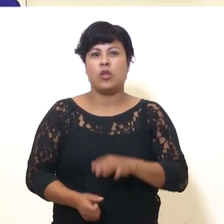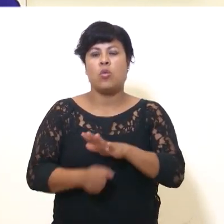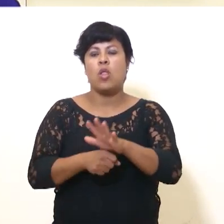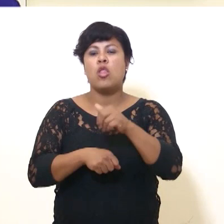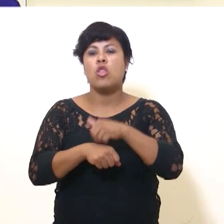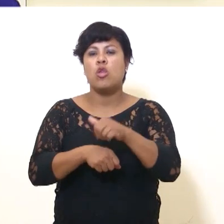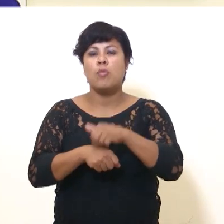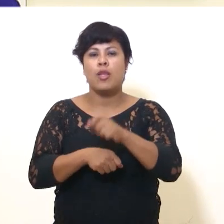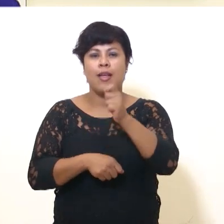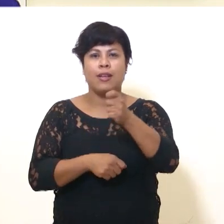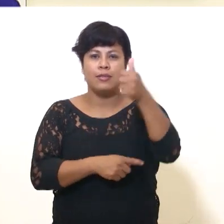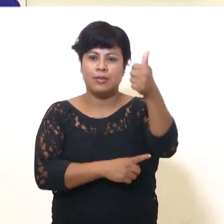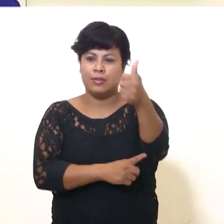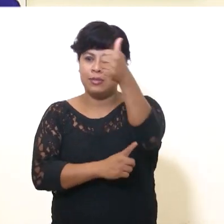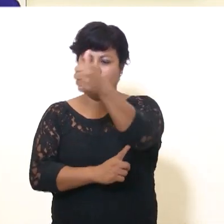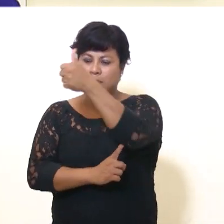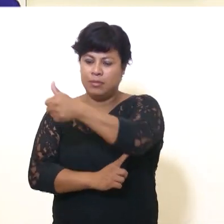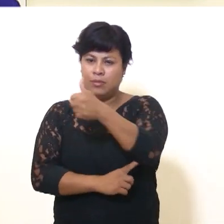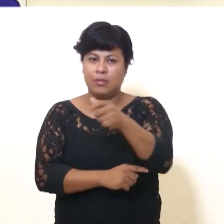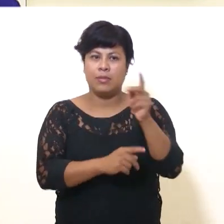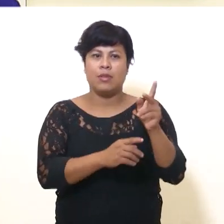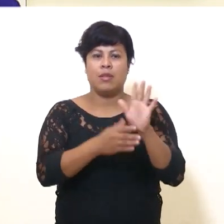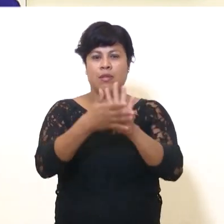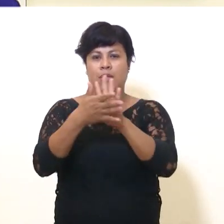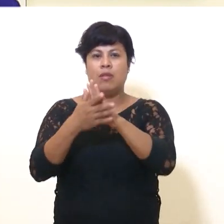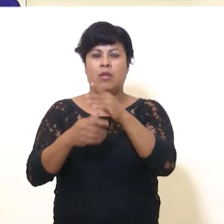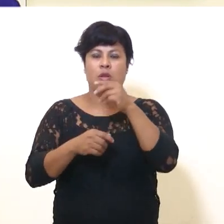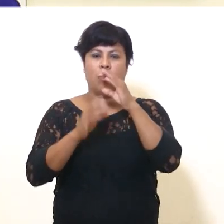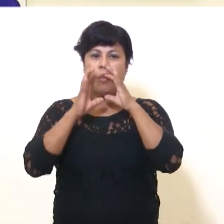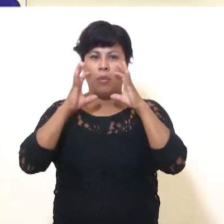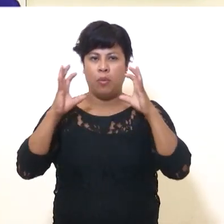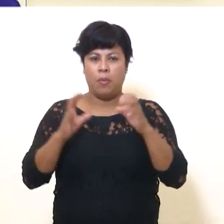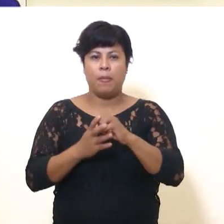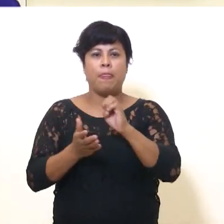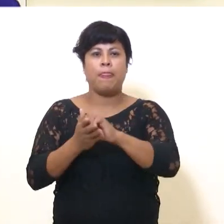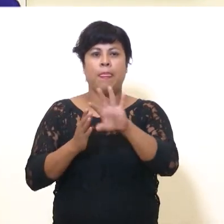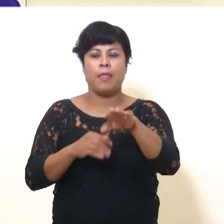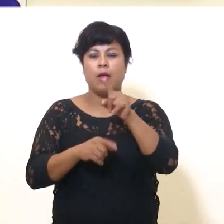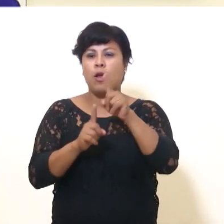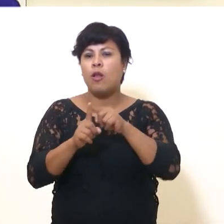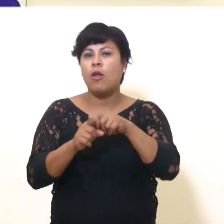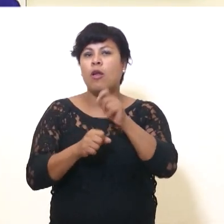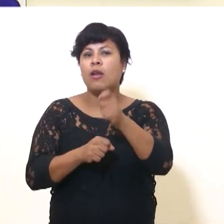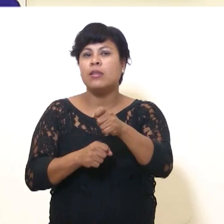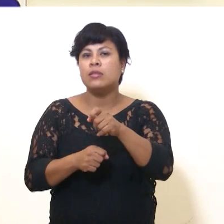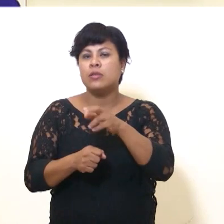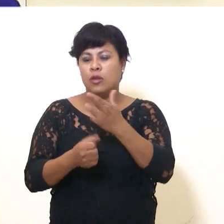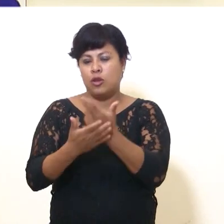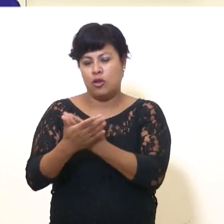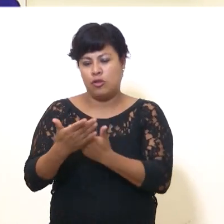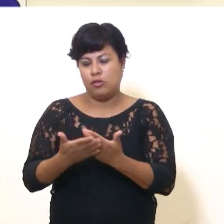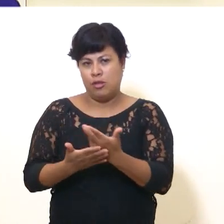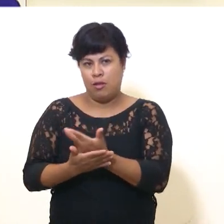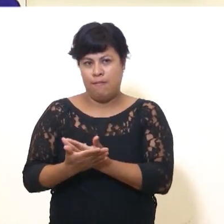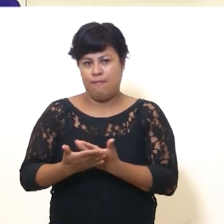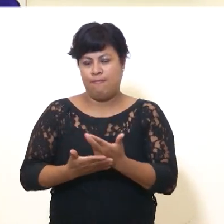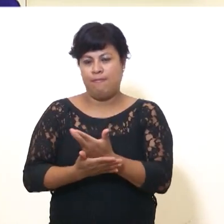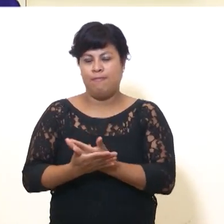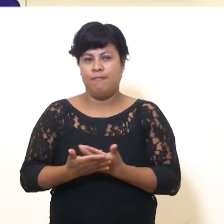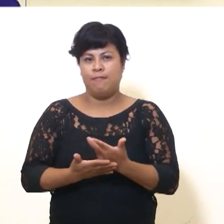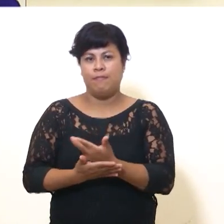qué número representa qué globo. Mira. ¿Te acuerdas de qué color es este? Rosa,